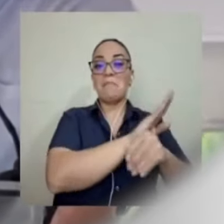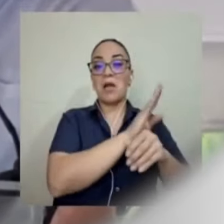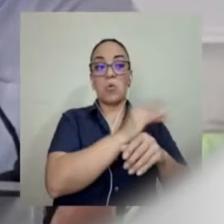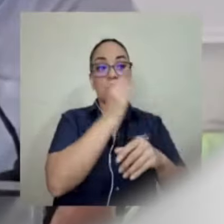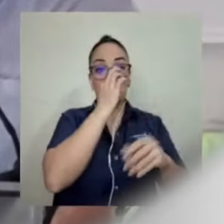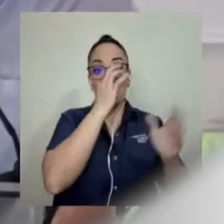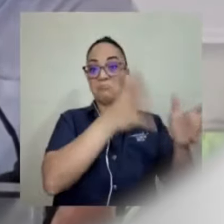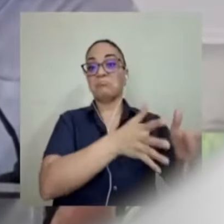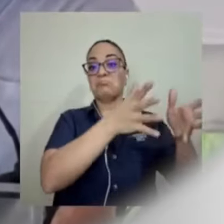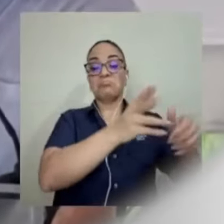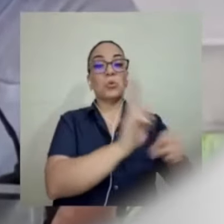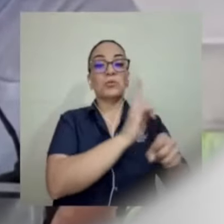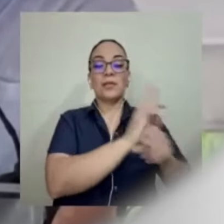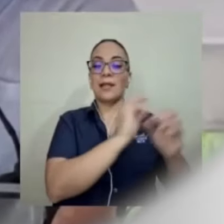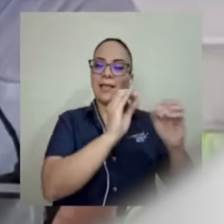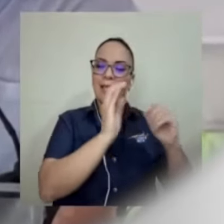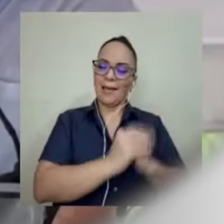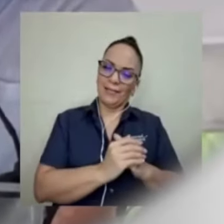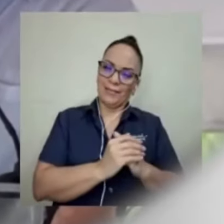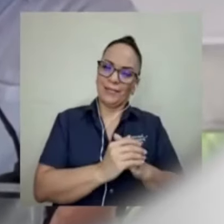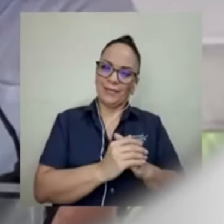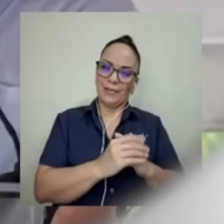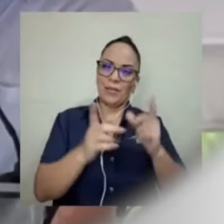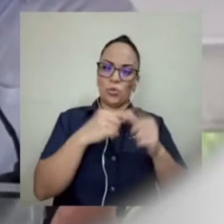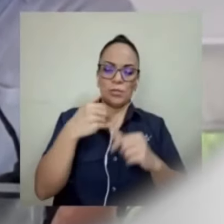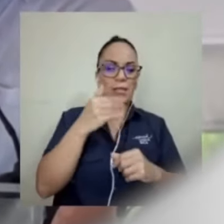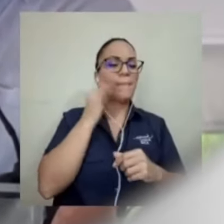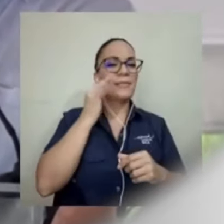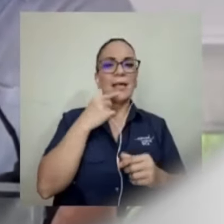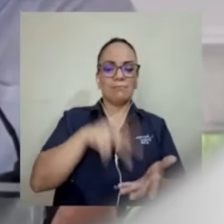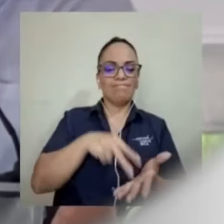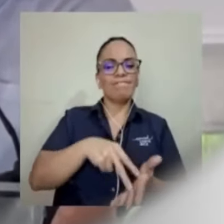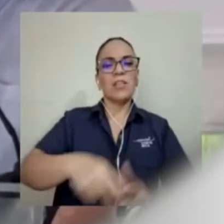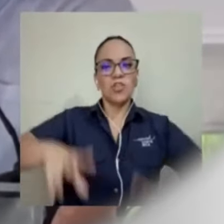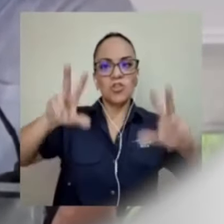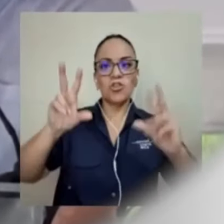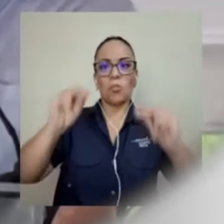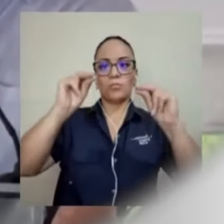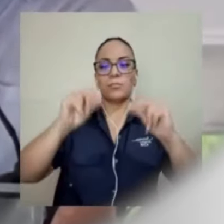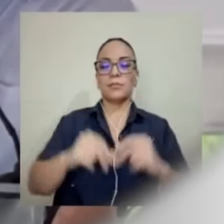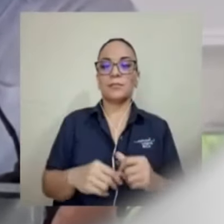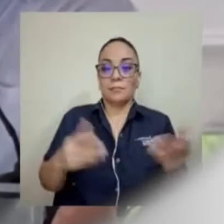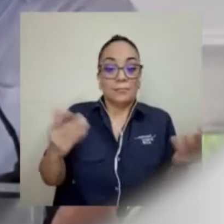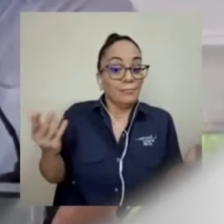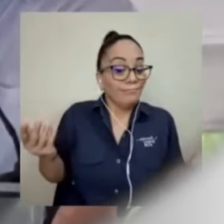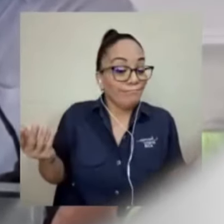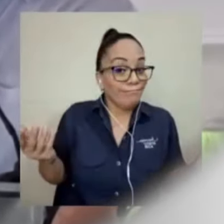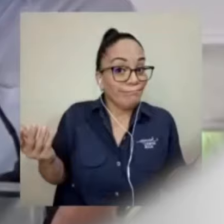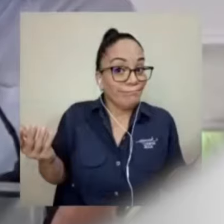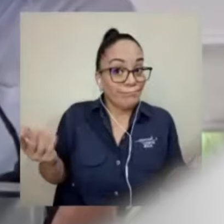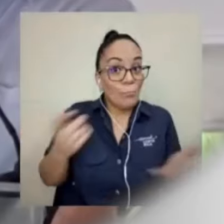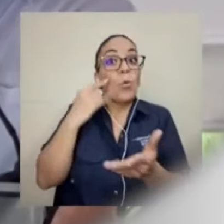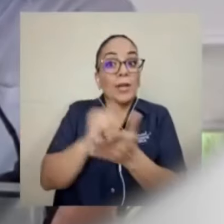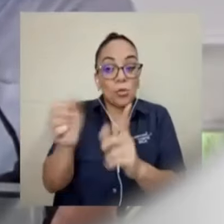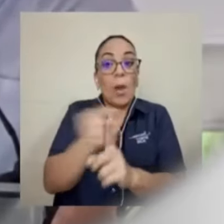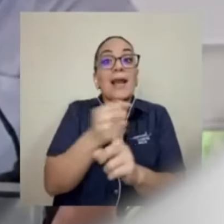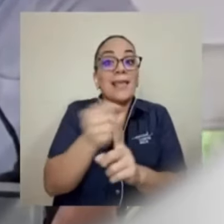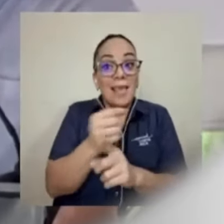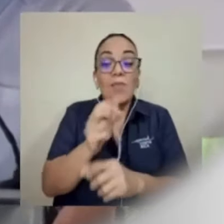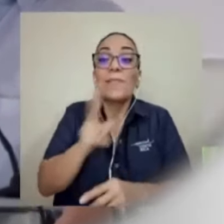ociosos entonces ella se le paró y les dijo No por algo la agredieron o